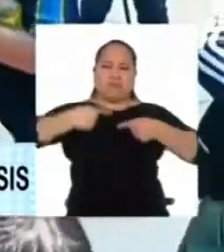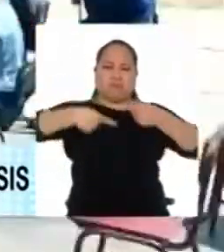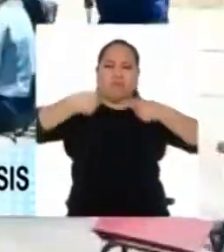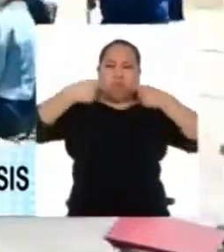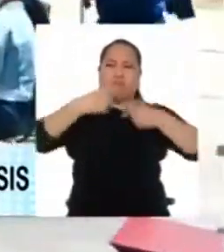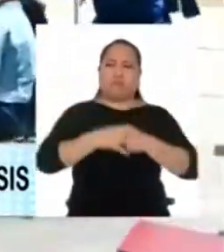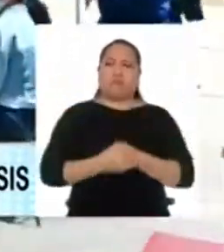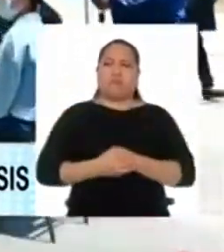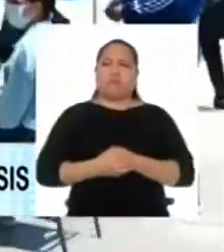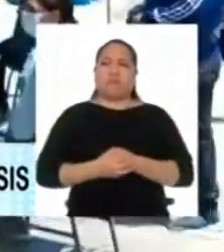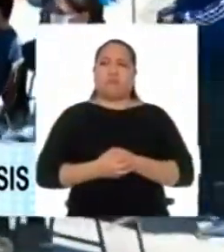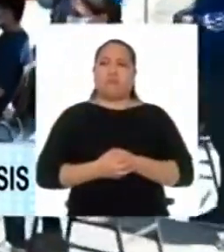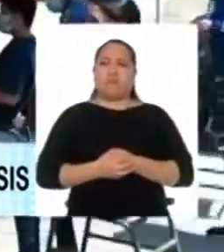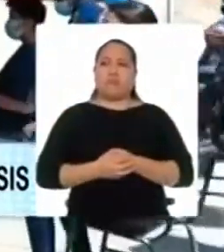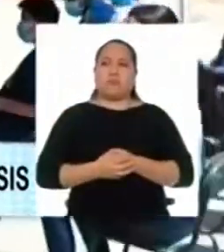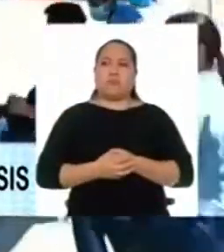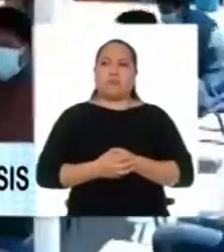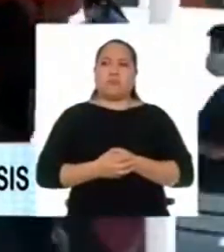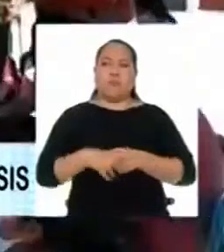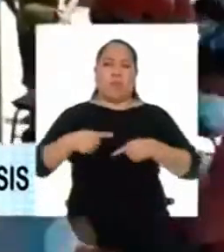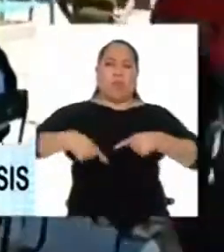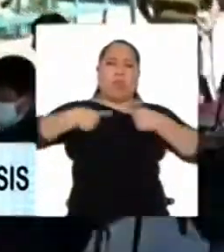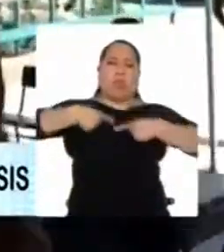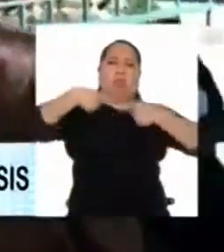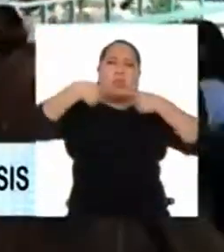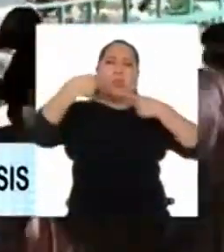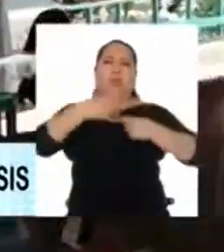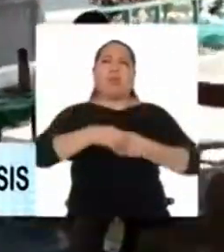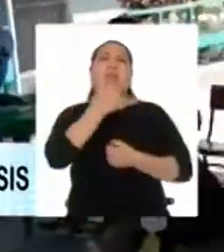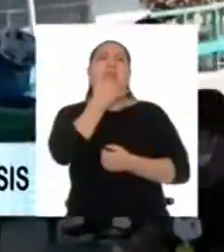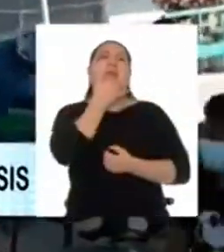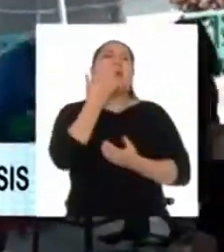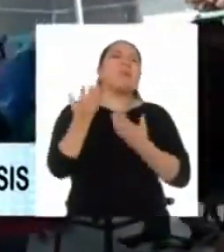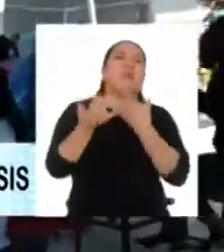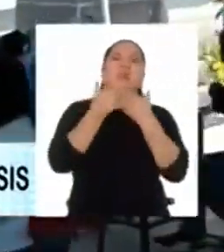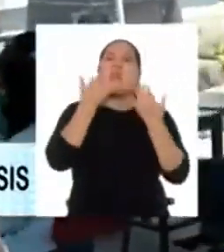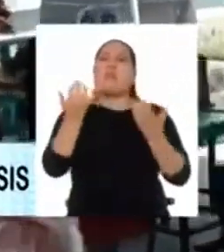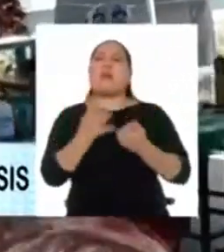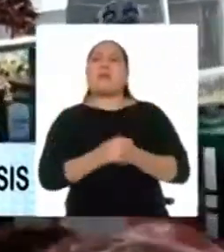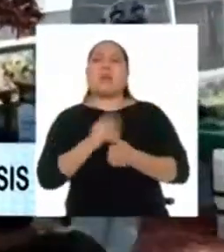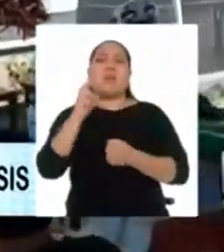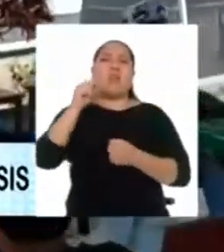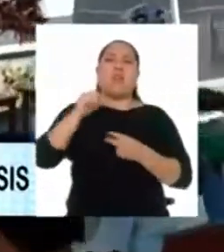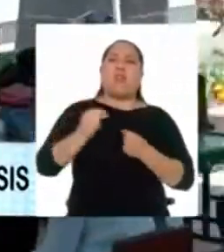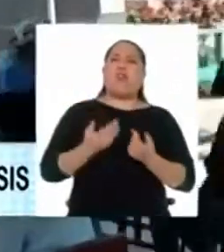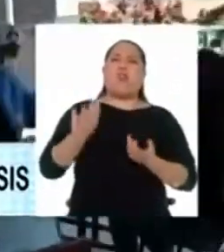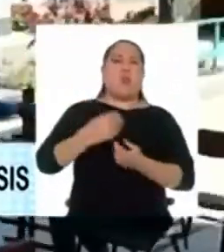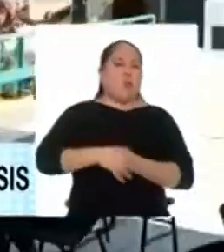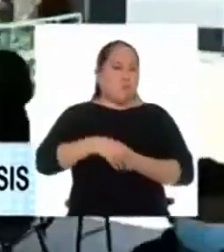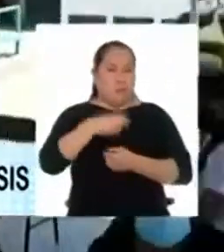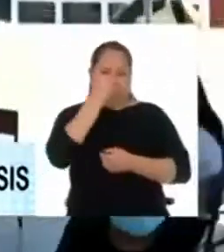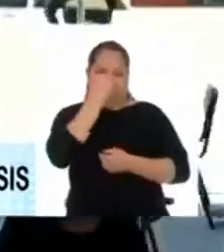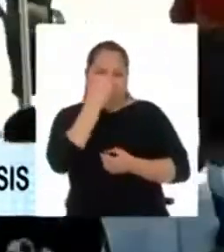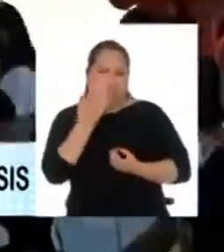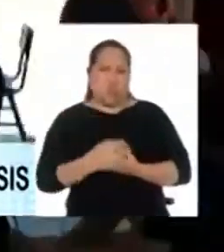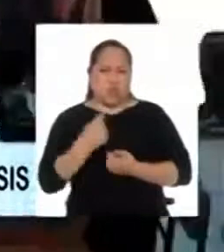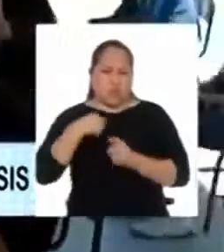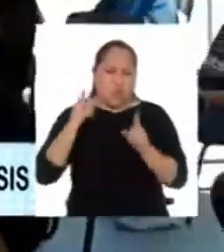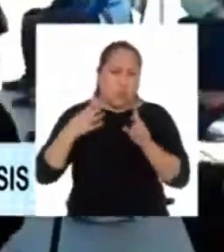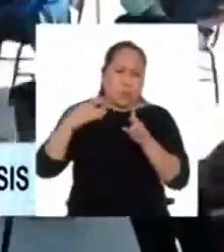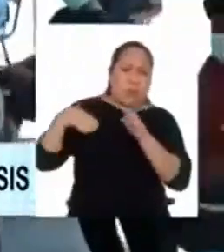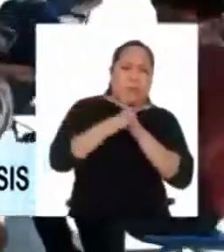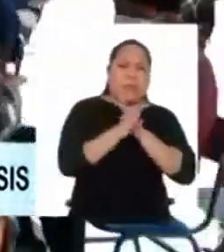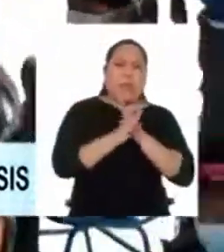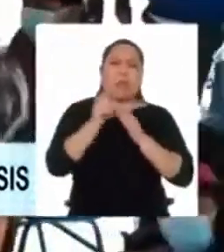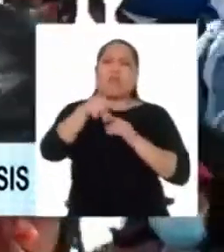altercados. ¿Qué me estoy metiendo? ¿Qué tiene? ¿Qué tiene? ¿No? ¿Qué cosa, no? Yo no me estoy metiendo, le estoy diciendo que se